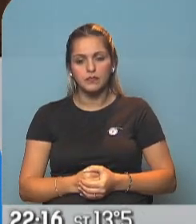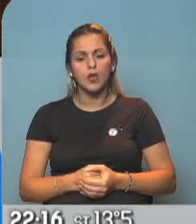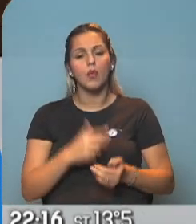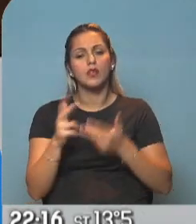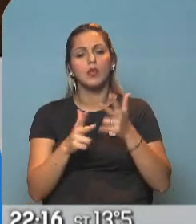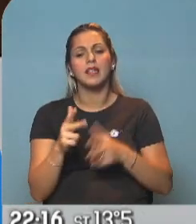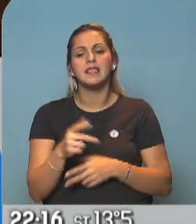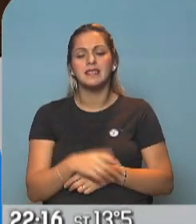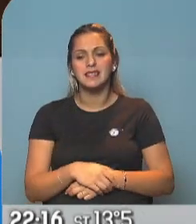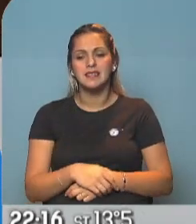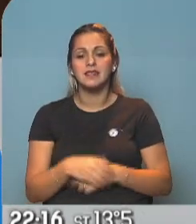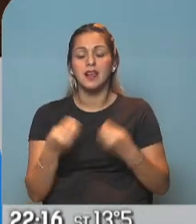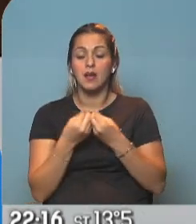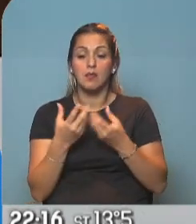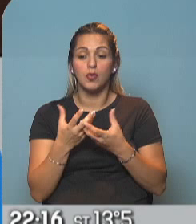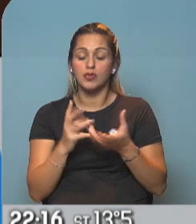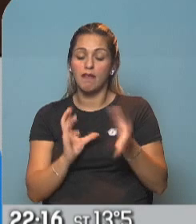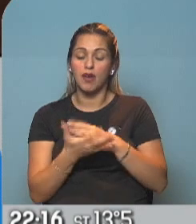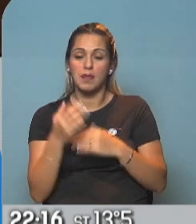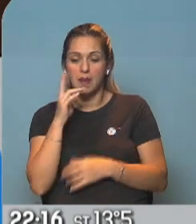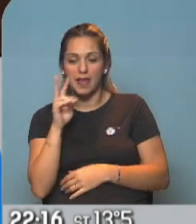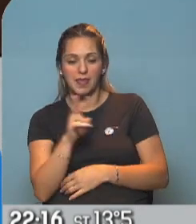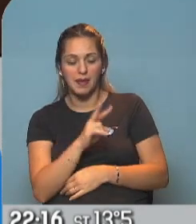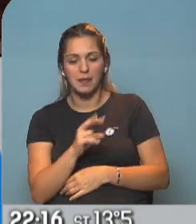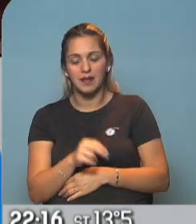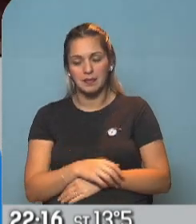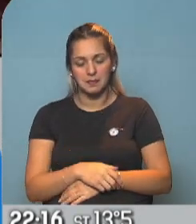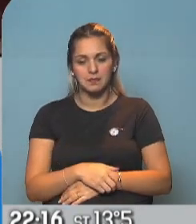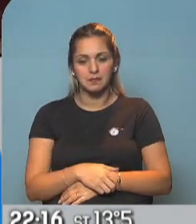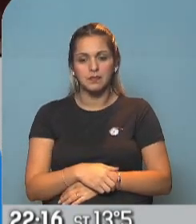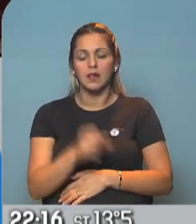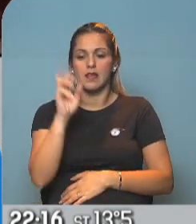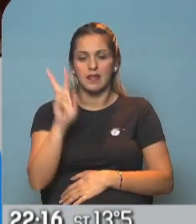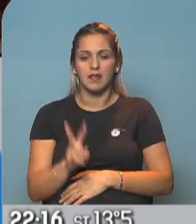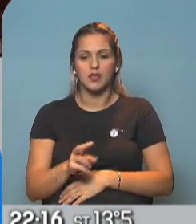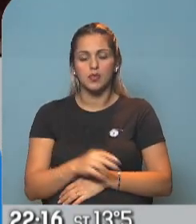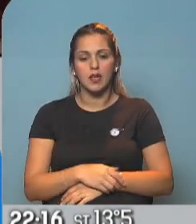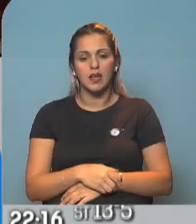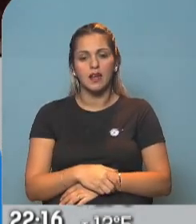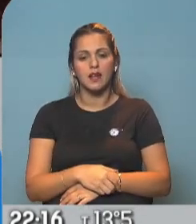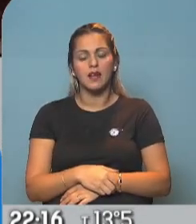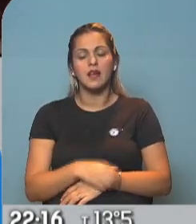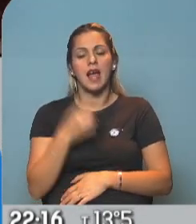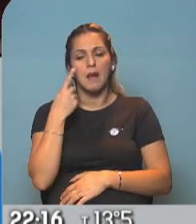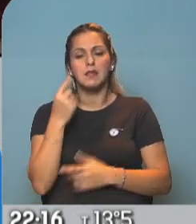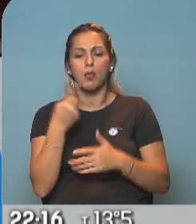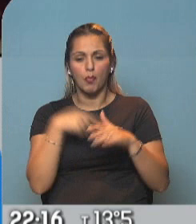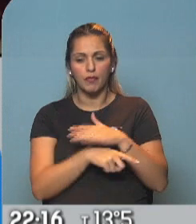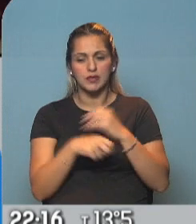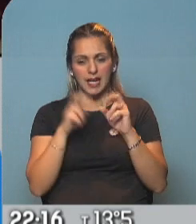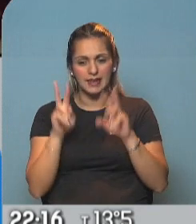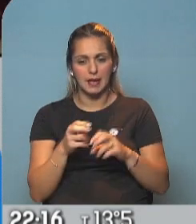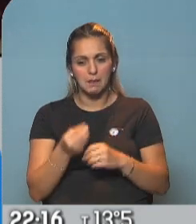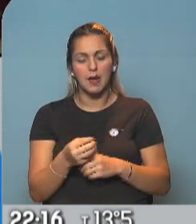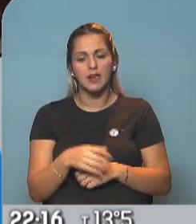20.000 ángulos que hay para ver la realidad venezolana. Voy a elegir uno que es un poco un planteo tuyo para ver si podemos profundizar. ¿Qué tiene que ver